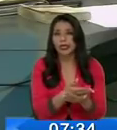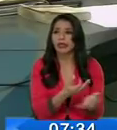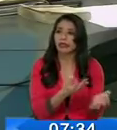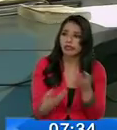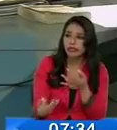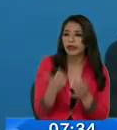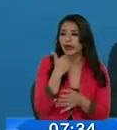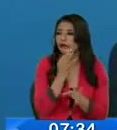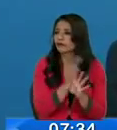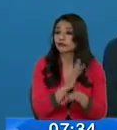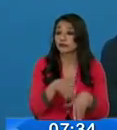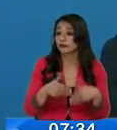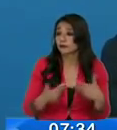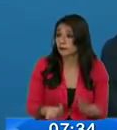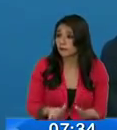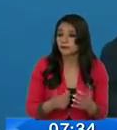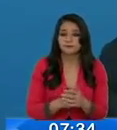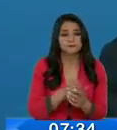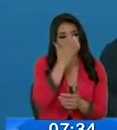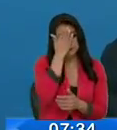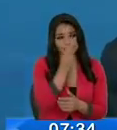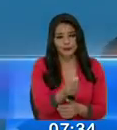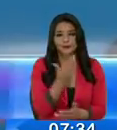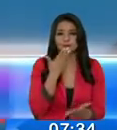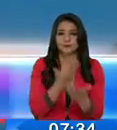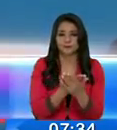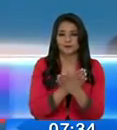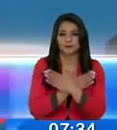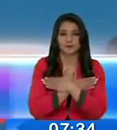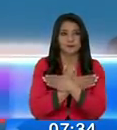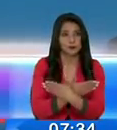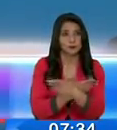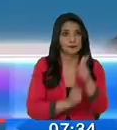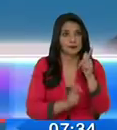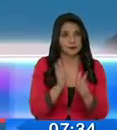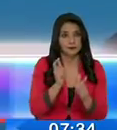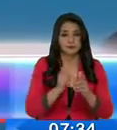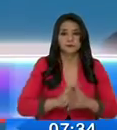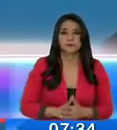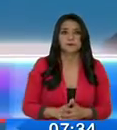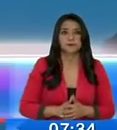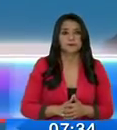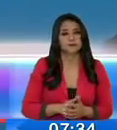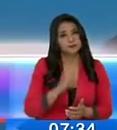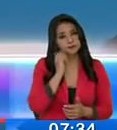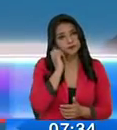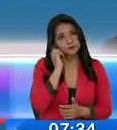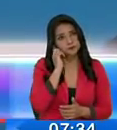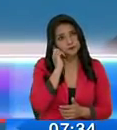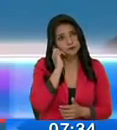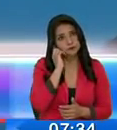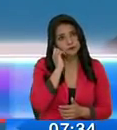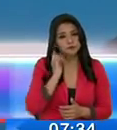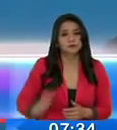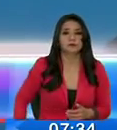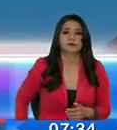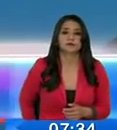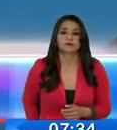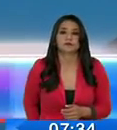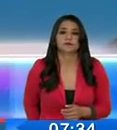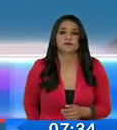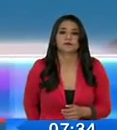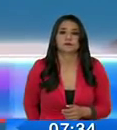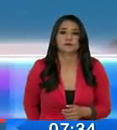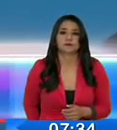Buen día. Buenos días, Miguel. Un saludo a los oyentes y a los televidentes. En realidad, lo que ocurrió el día de